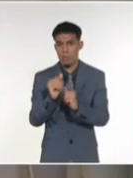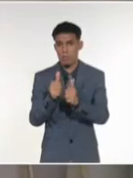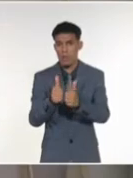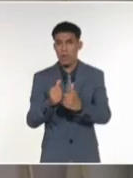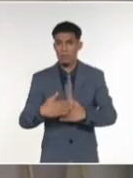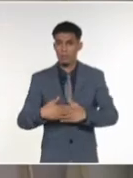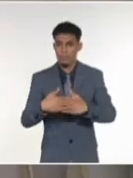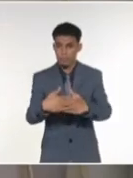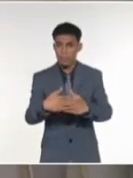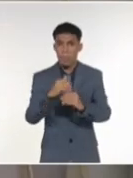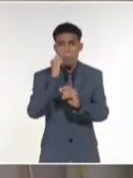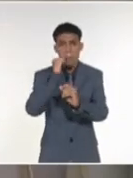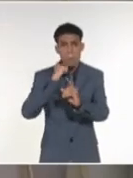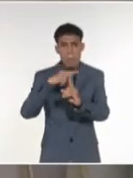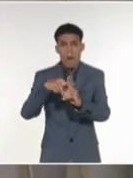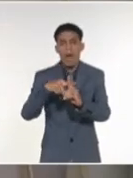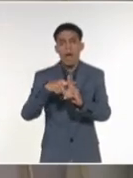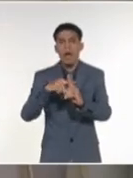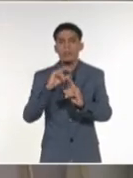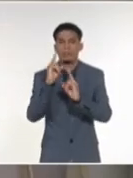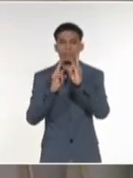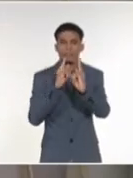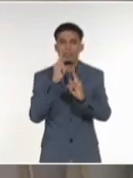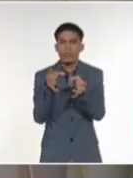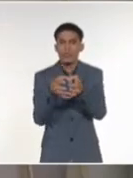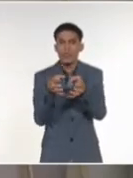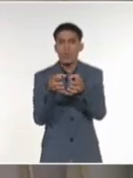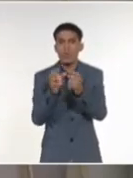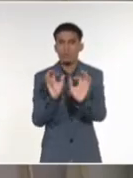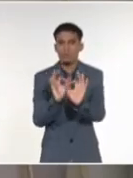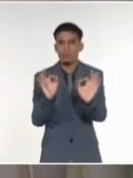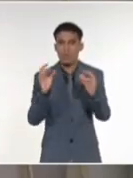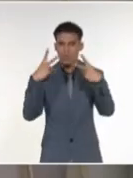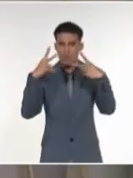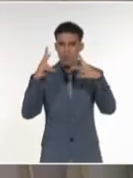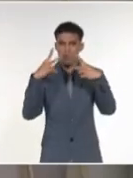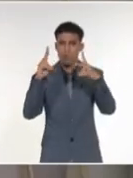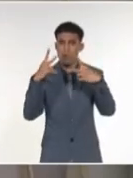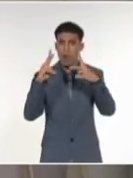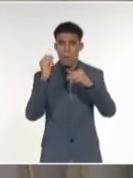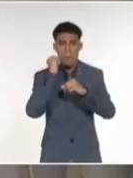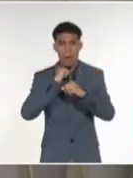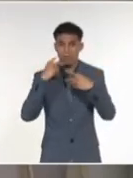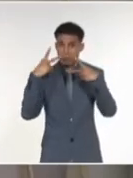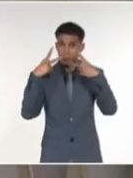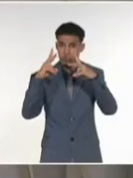lactantes con un grupo de especialistas de los más